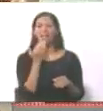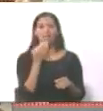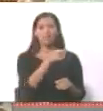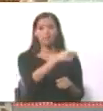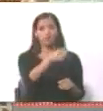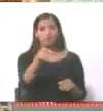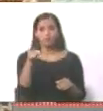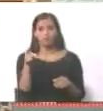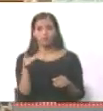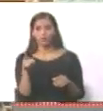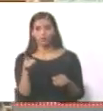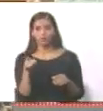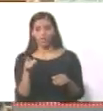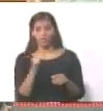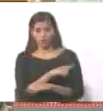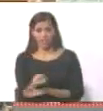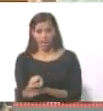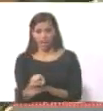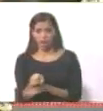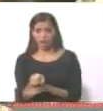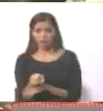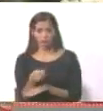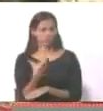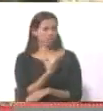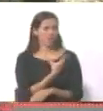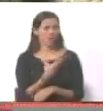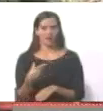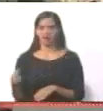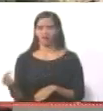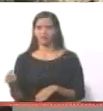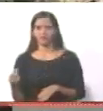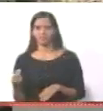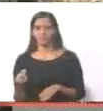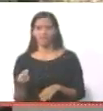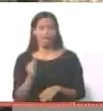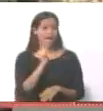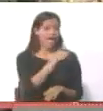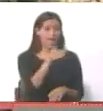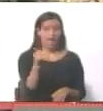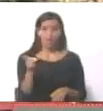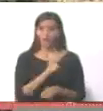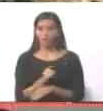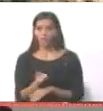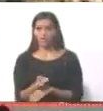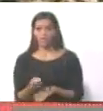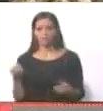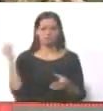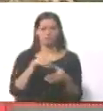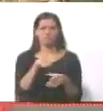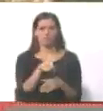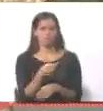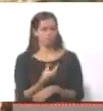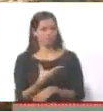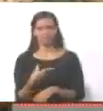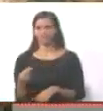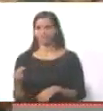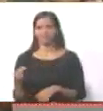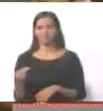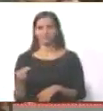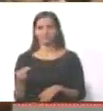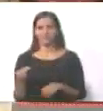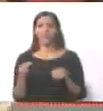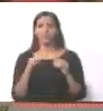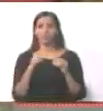¿Alguno de ustedes estaba obligado? ¡No! ¿Alguno lo obligaron, lo agarraron? Métese ahí. ¡No! ¿Todos